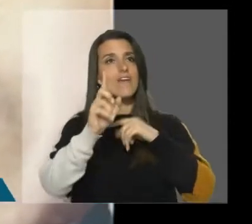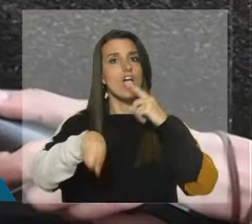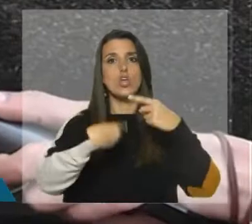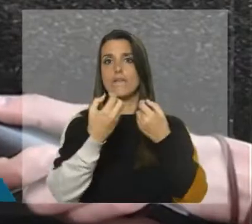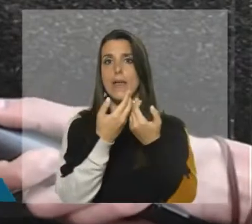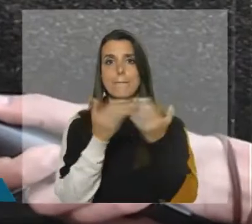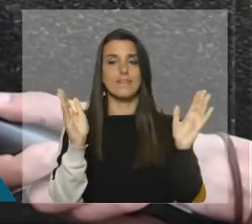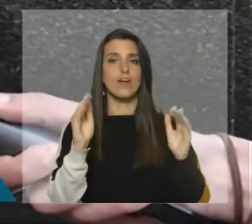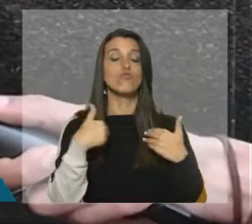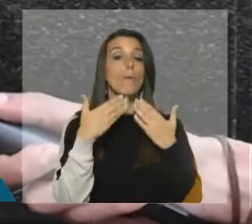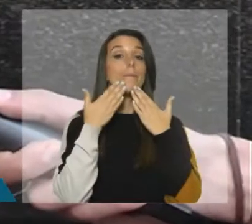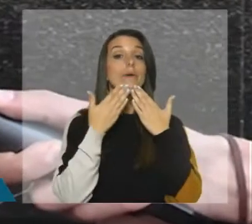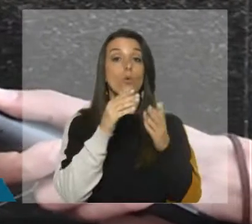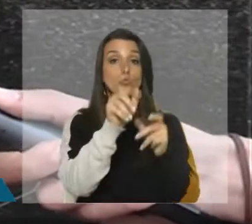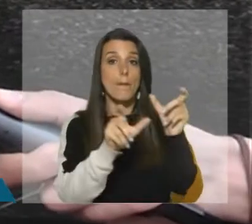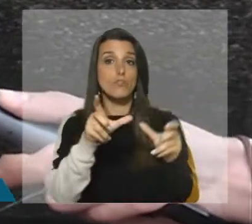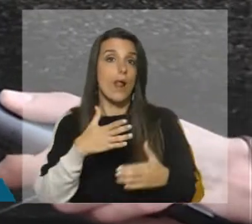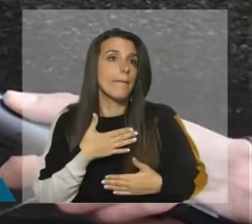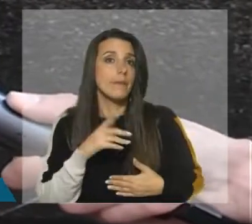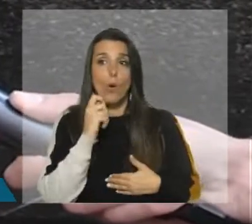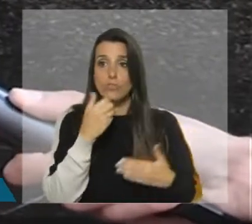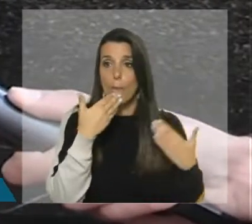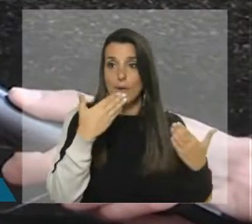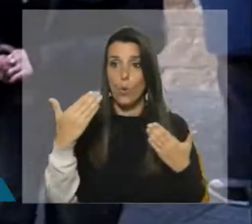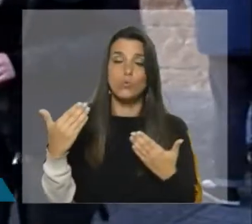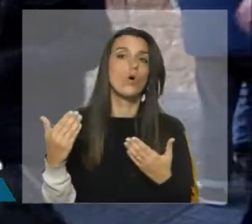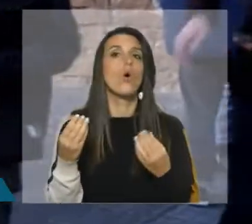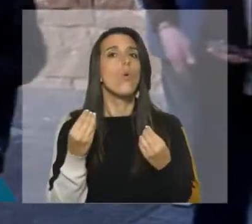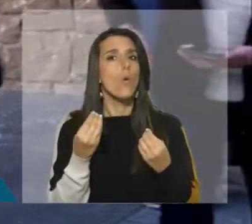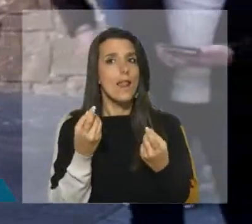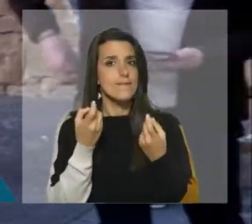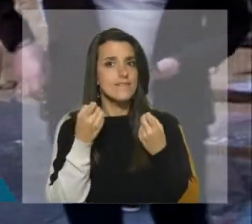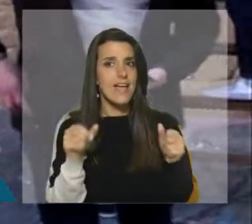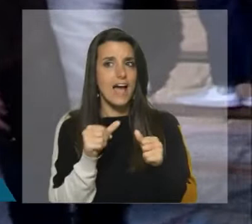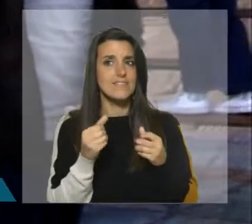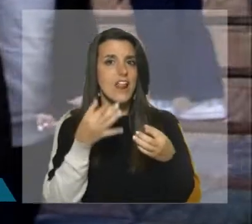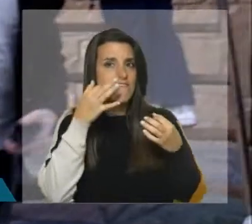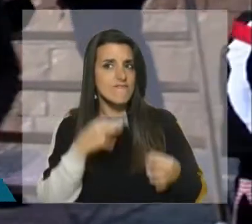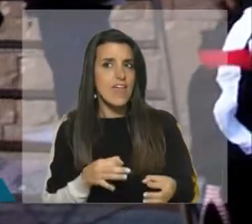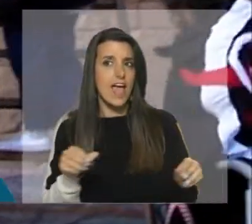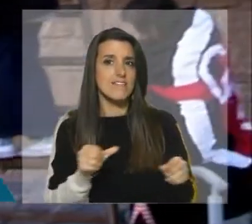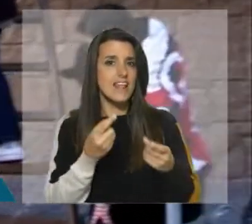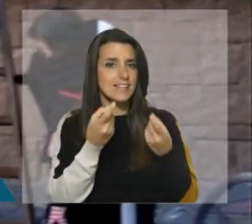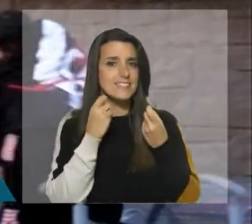año. Yo le pregunto a la gente, como me gusta siempre hacerlo, ¿es pertinente hacerlo? ¿Conveniente? ¿Es